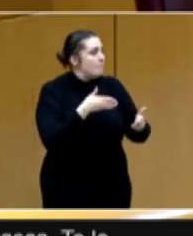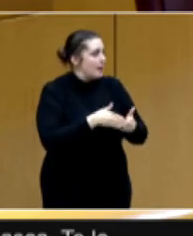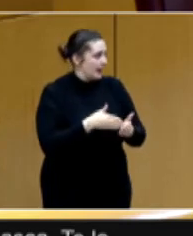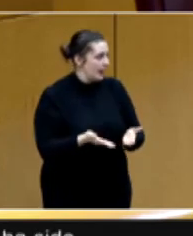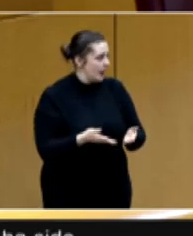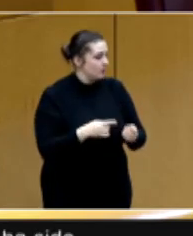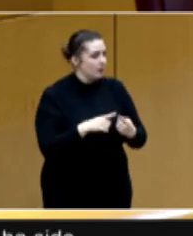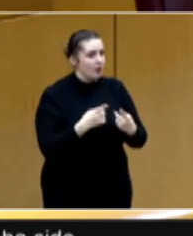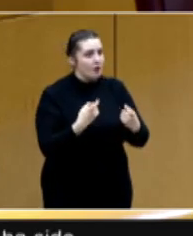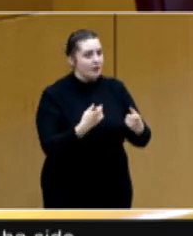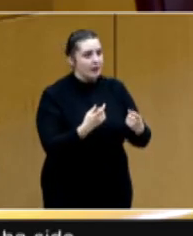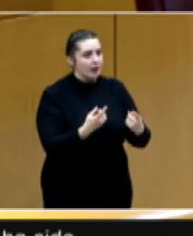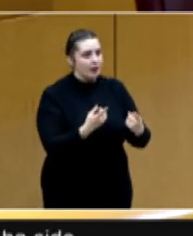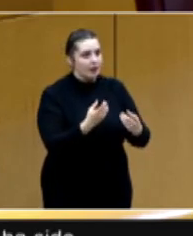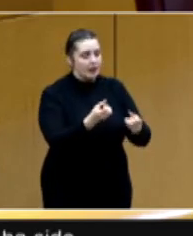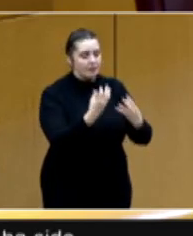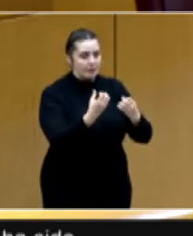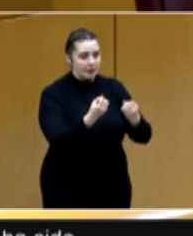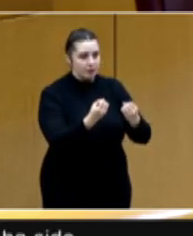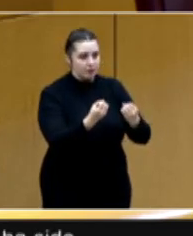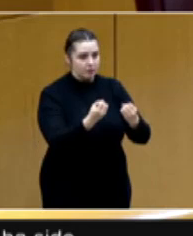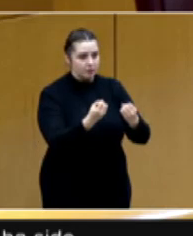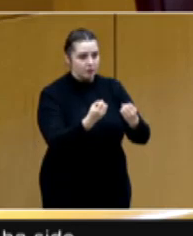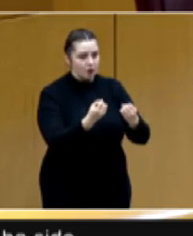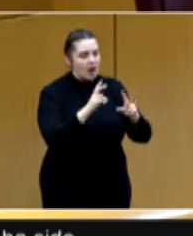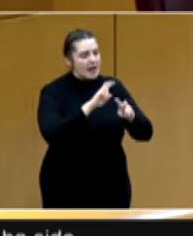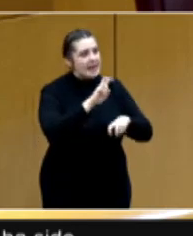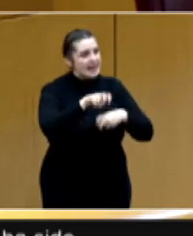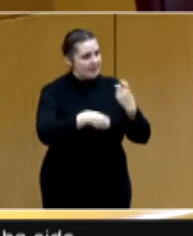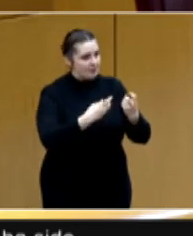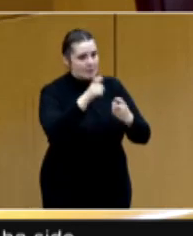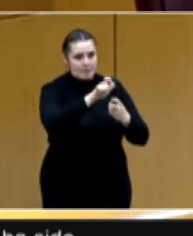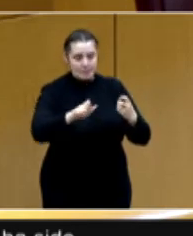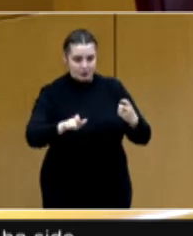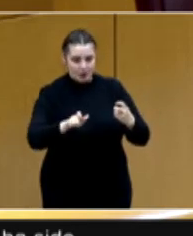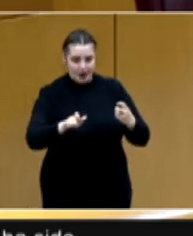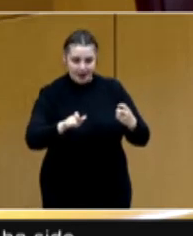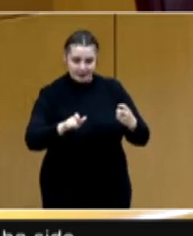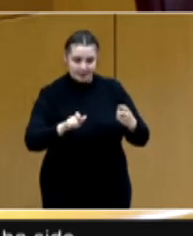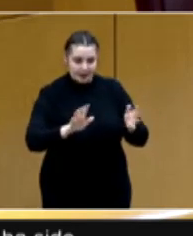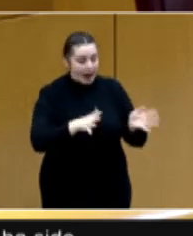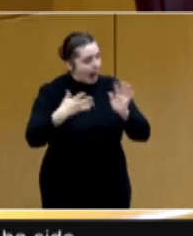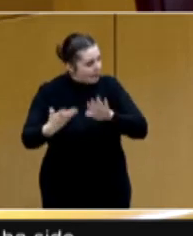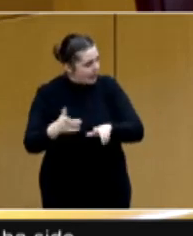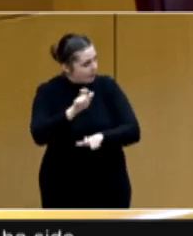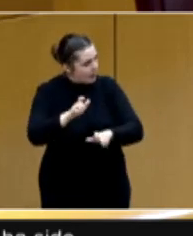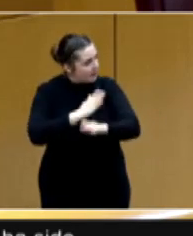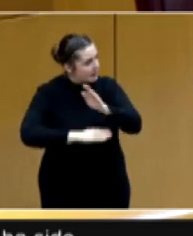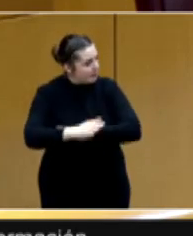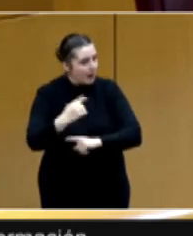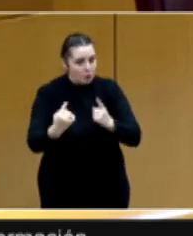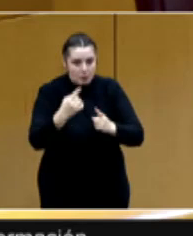que les llegue la esta reforma a las personas a las que se les aplica que esas personas con